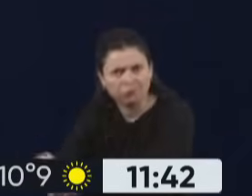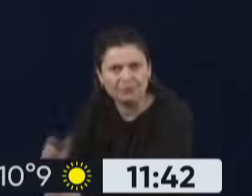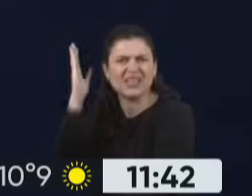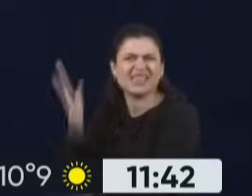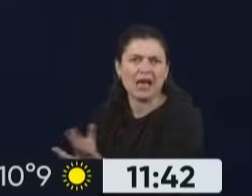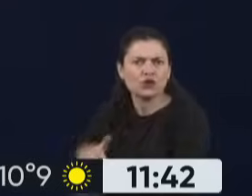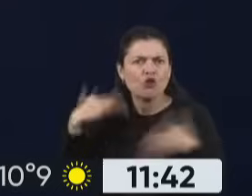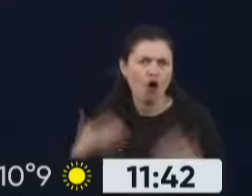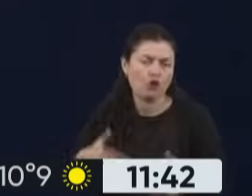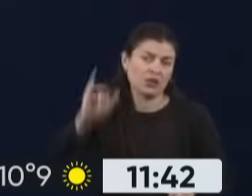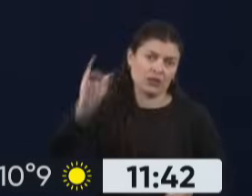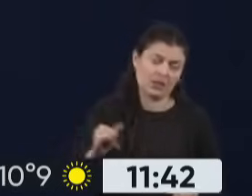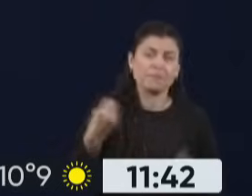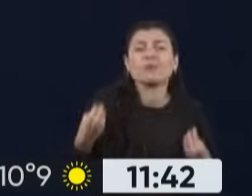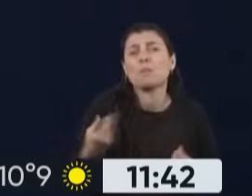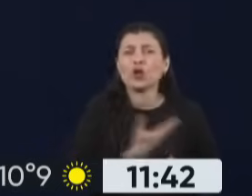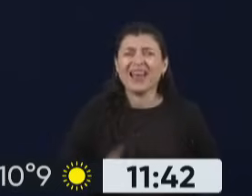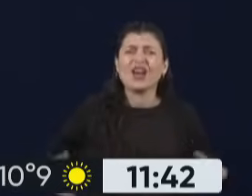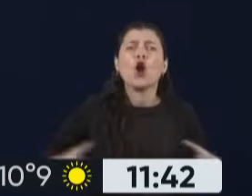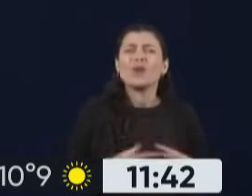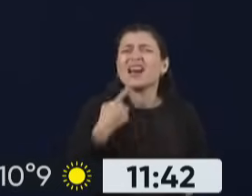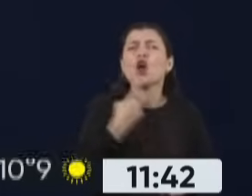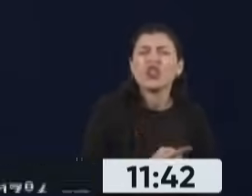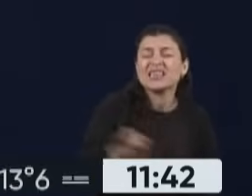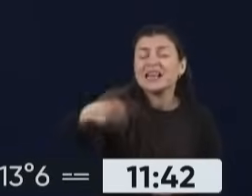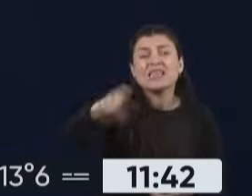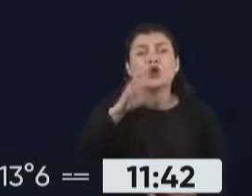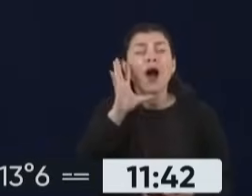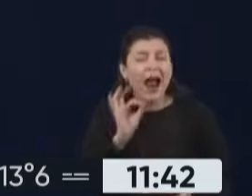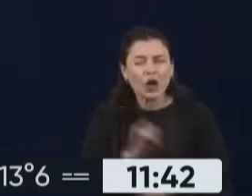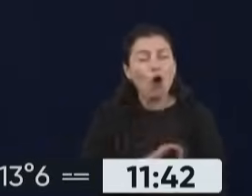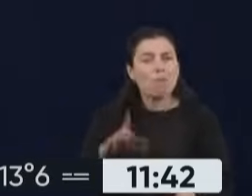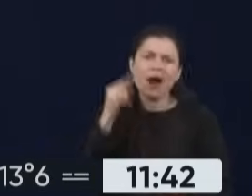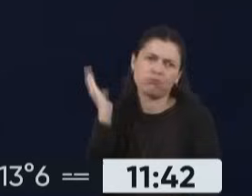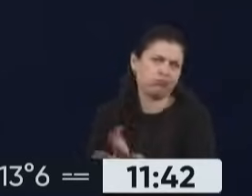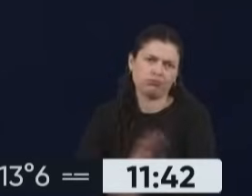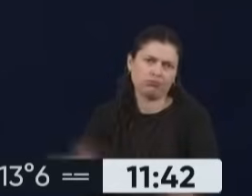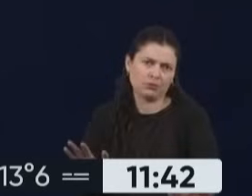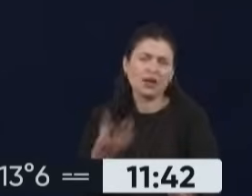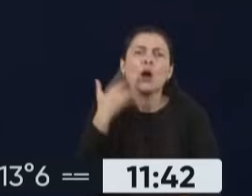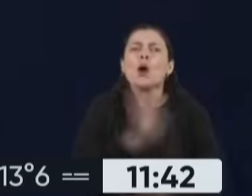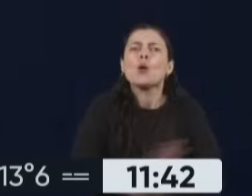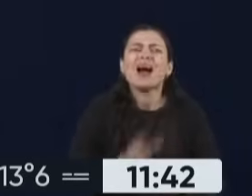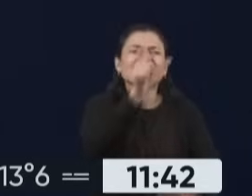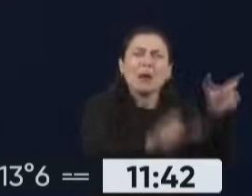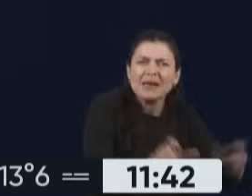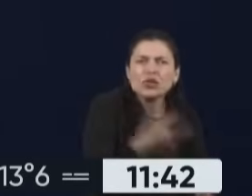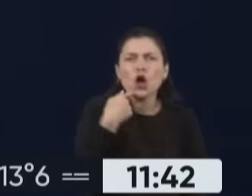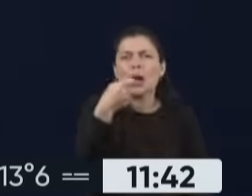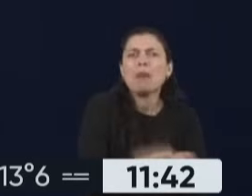Precisamente porque en nuestro gobierno el que las hace las paga. Se acabó la ridiculez de que paguen justos por